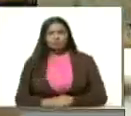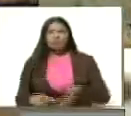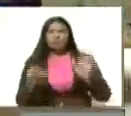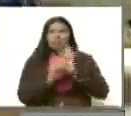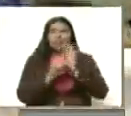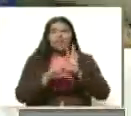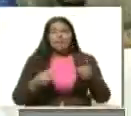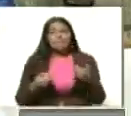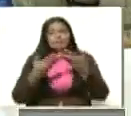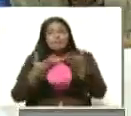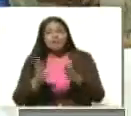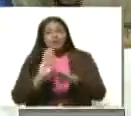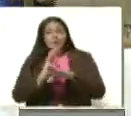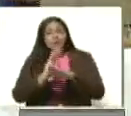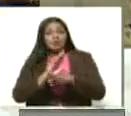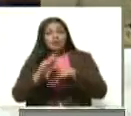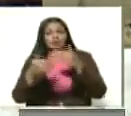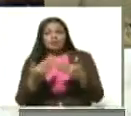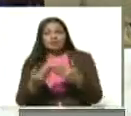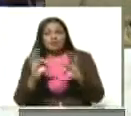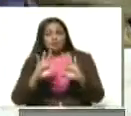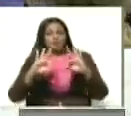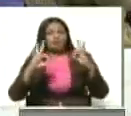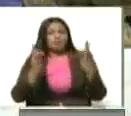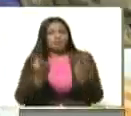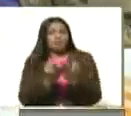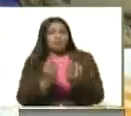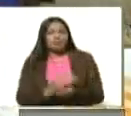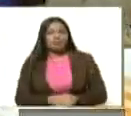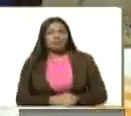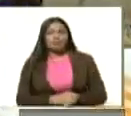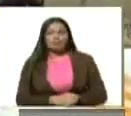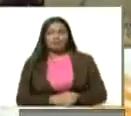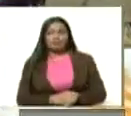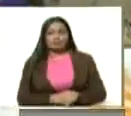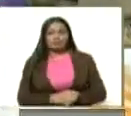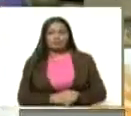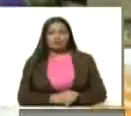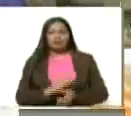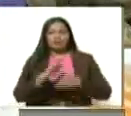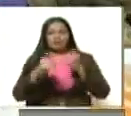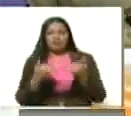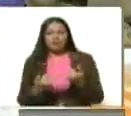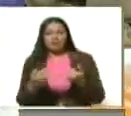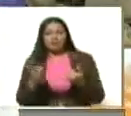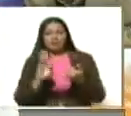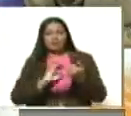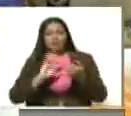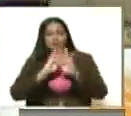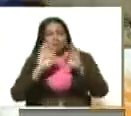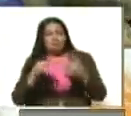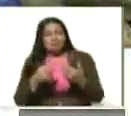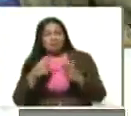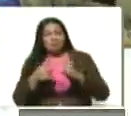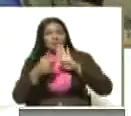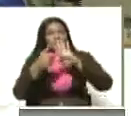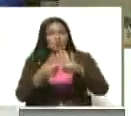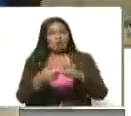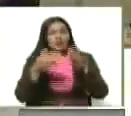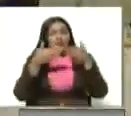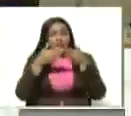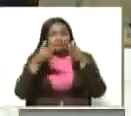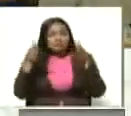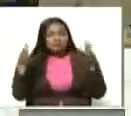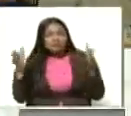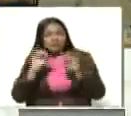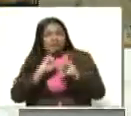con respecto a la protección a las familias, a la diversidad familiar. Y bueno, eso es muestra de la apertura que